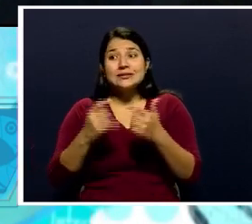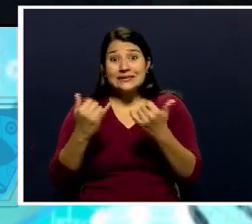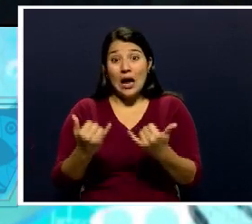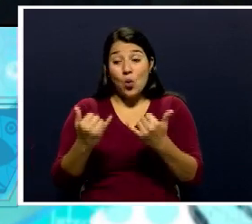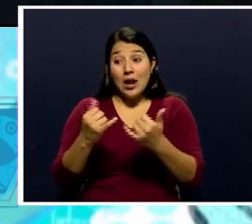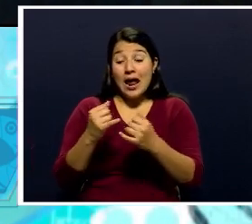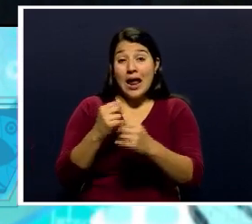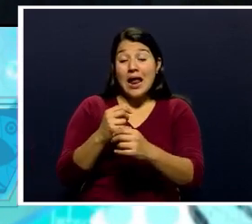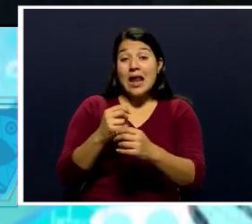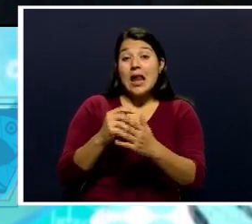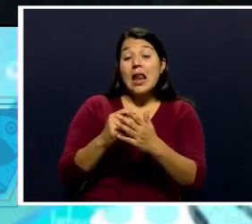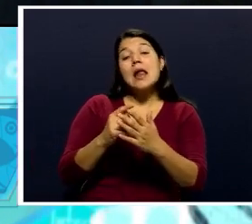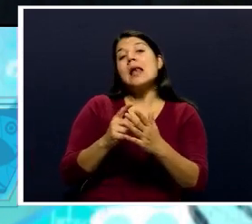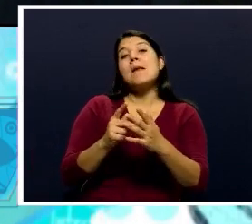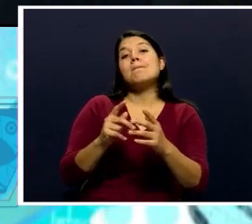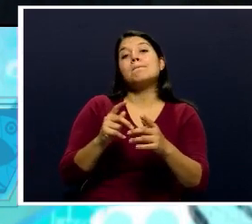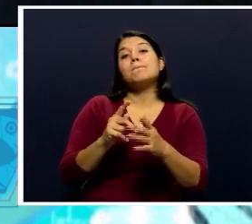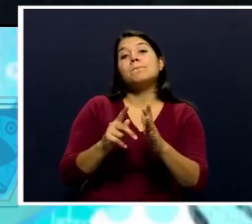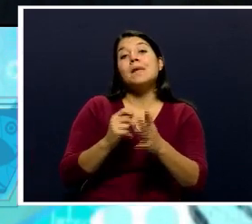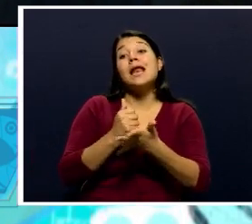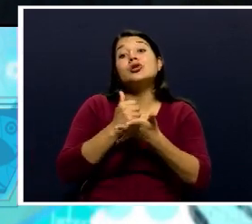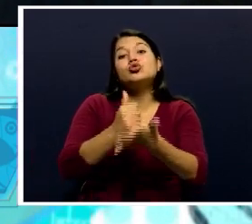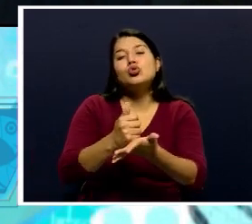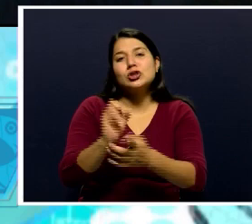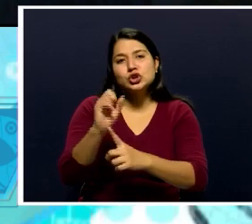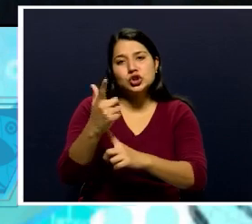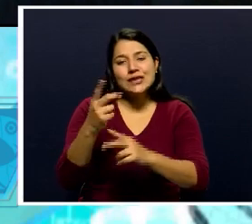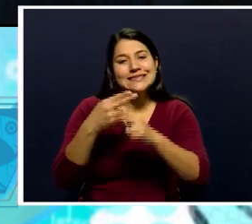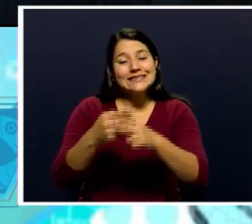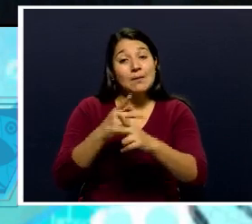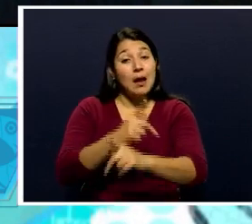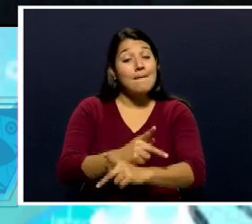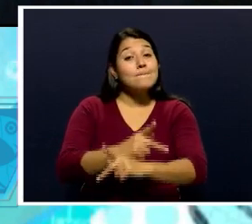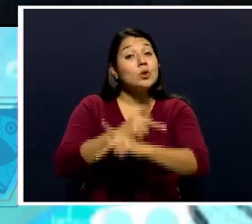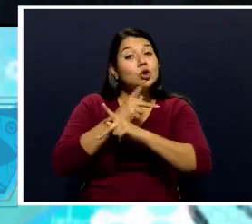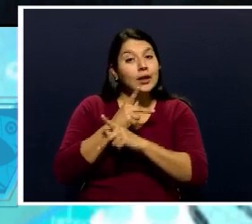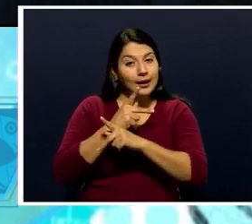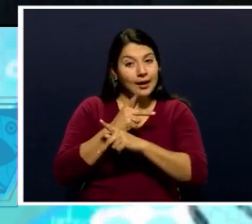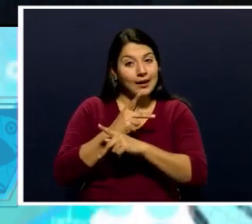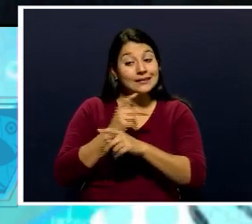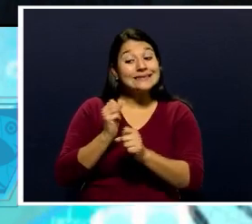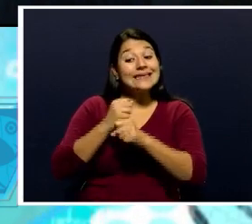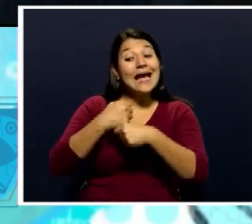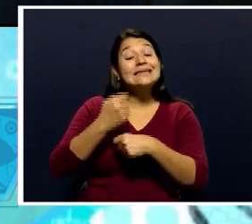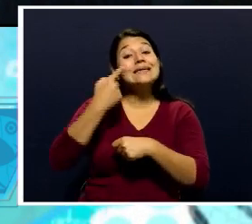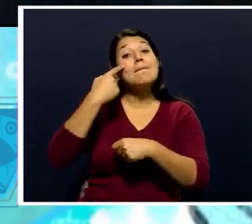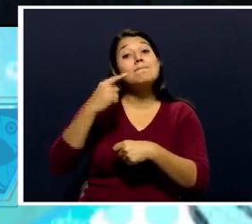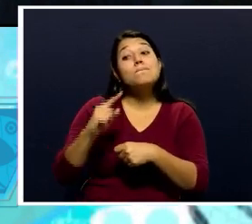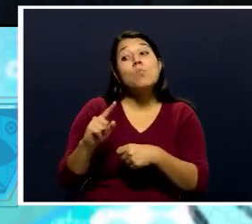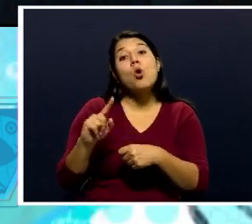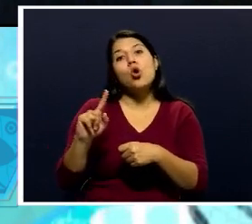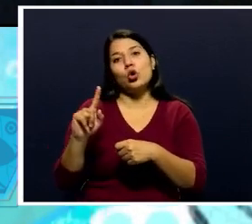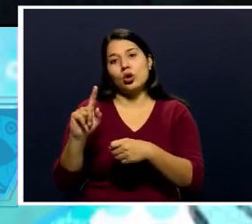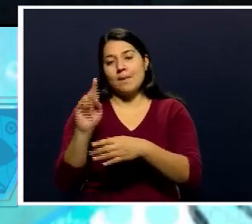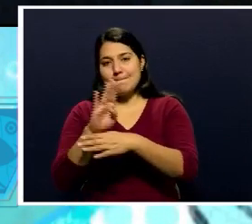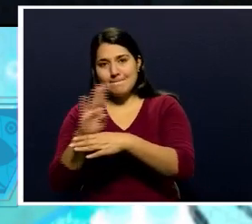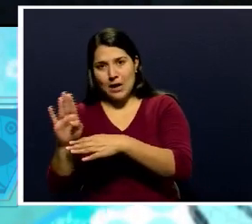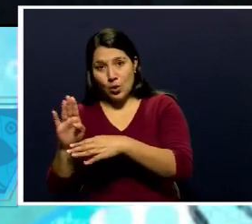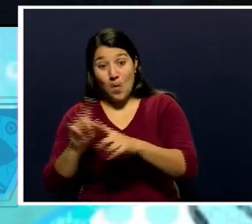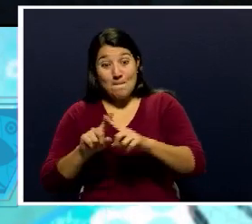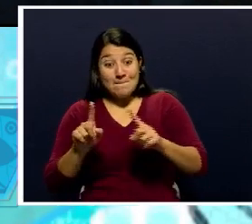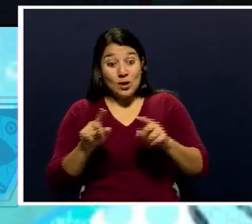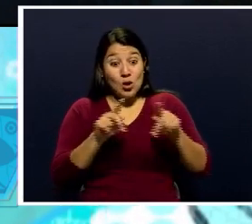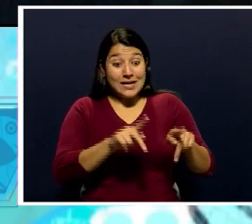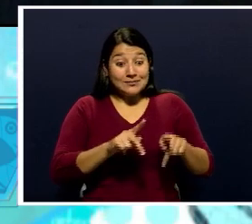débiles, tiene una componente bancaria y justamente las personas que más lo necesitan no tienen cuenta de banco.